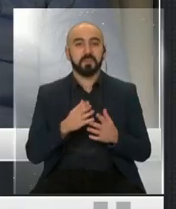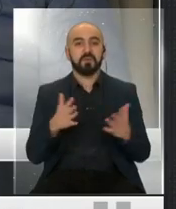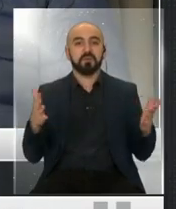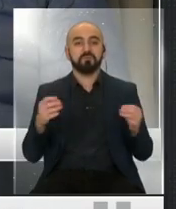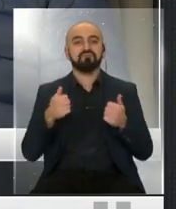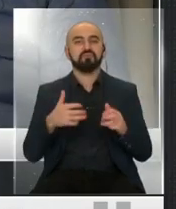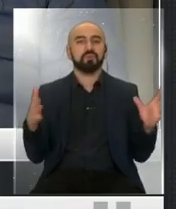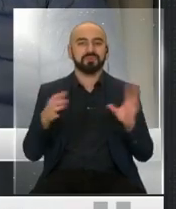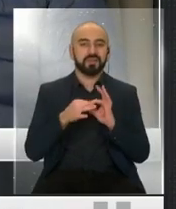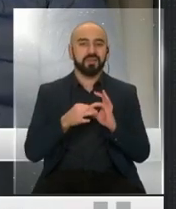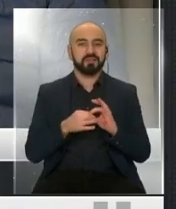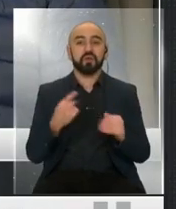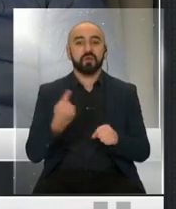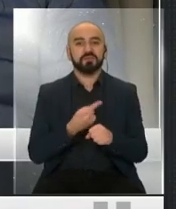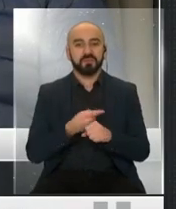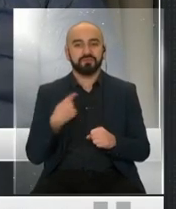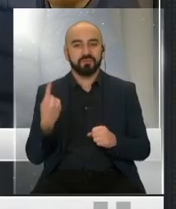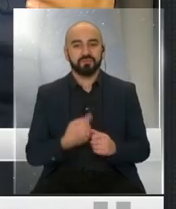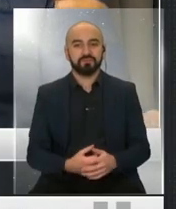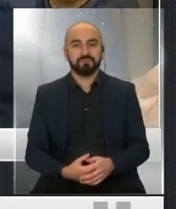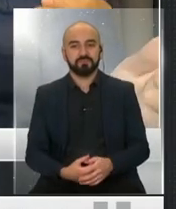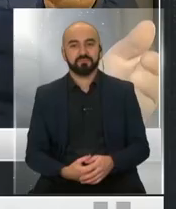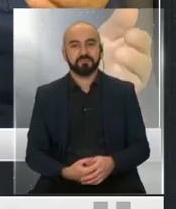José Villagrán, muchísimas gracias por haber conversado con nosotros.